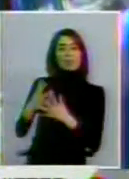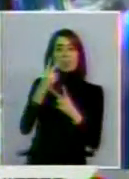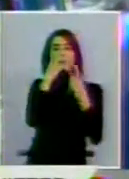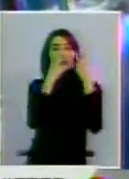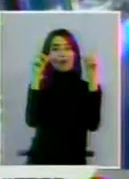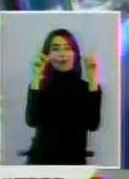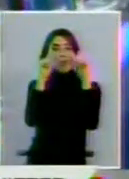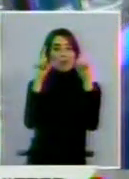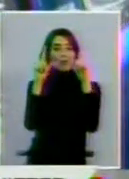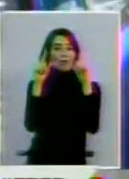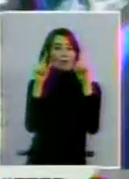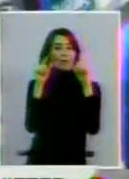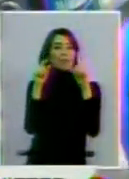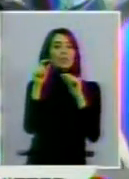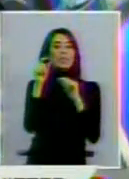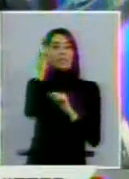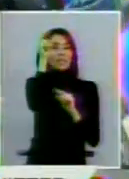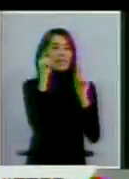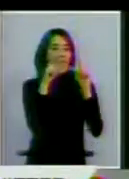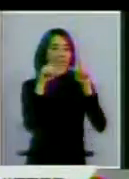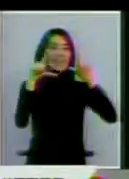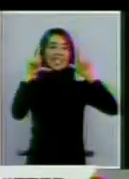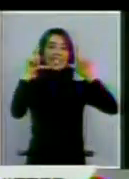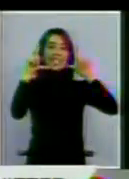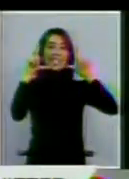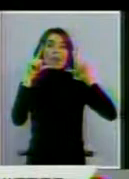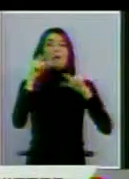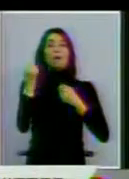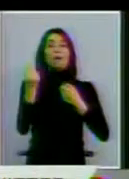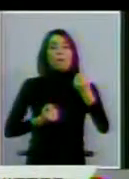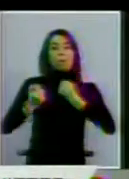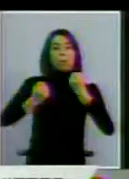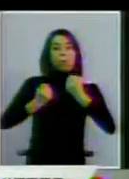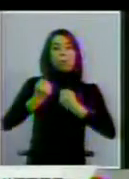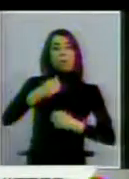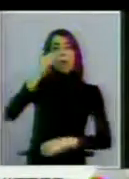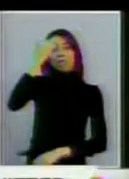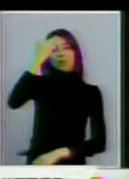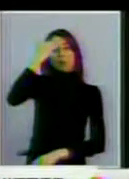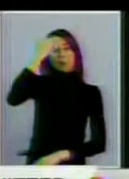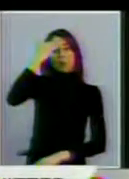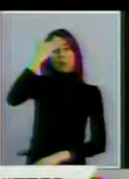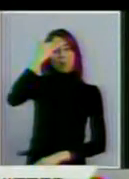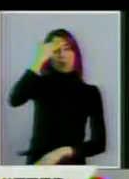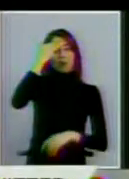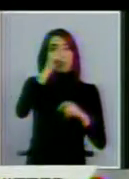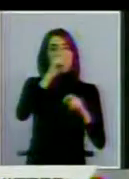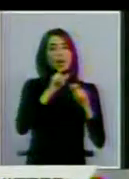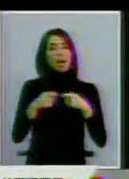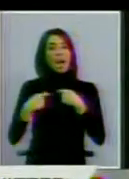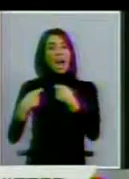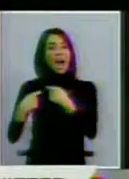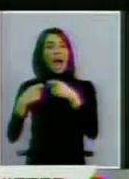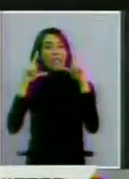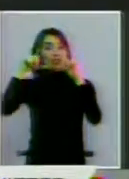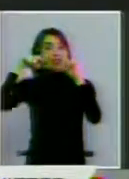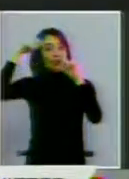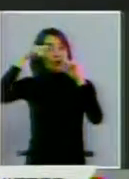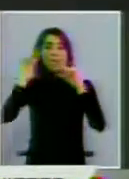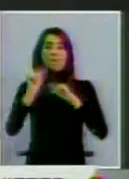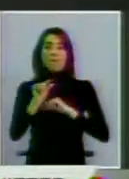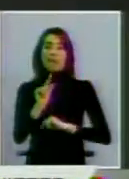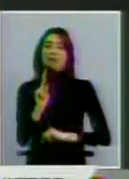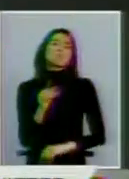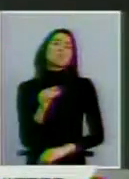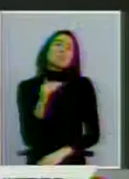y protagonizado por uno de los pilotos más populares. Sin duda la producción no fue barata para nada, pero esto